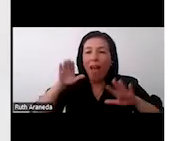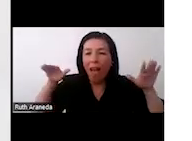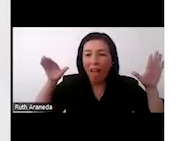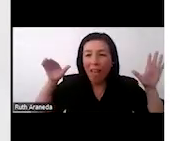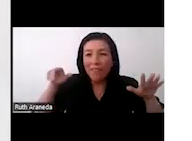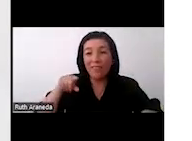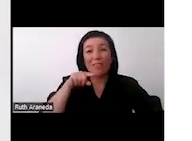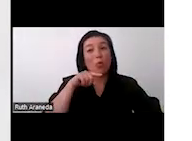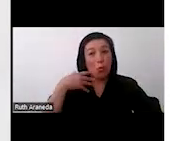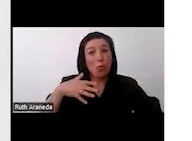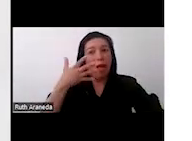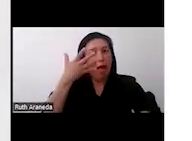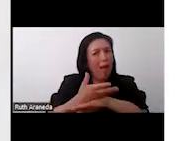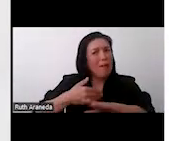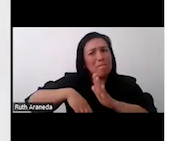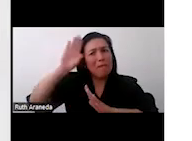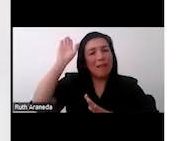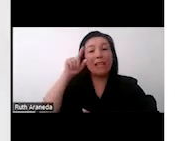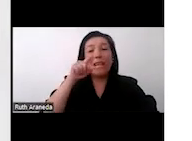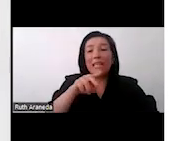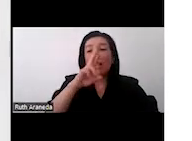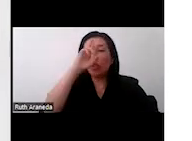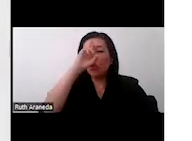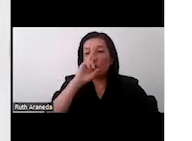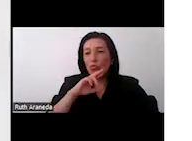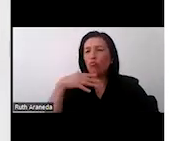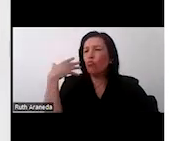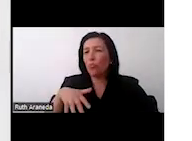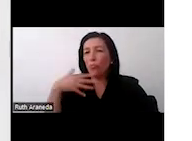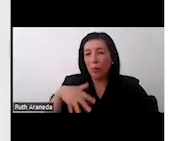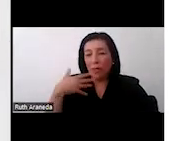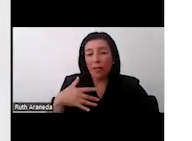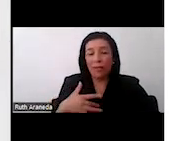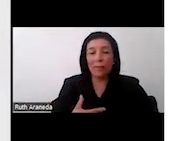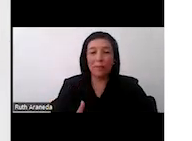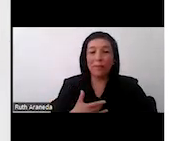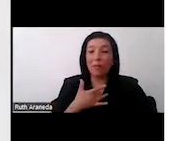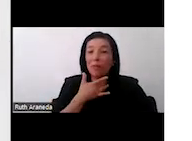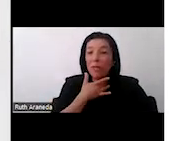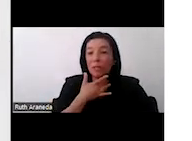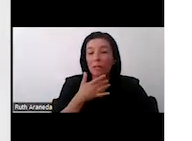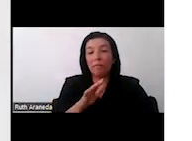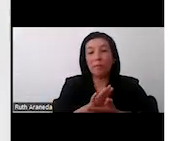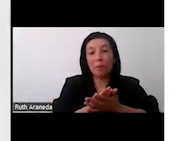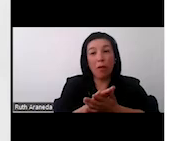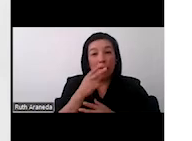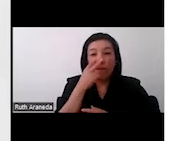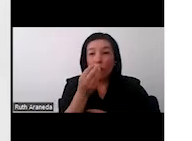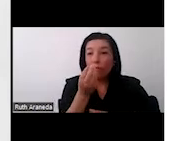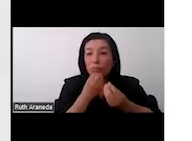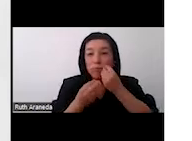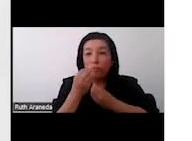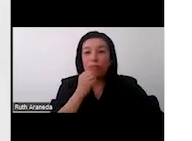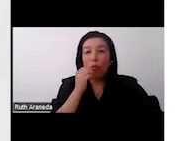un rol ecosistémico fundamental, porque solamente tomando en cuenta su alimentación.